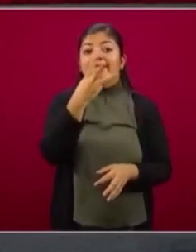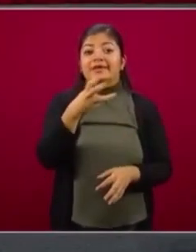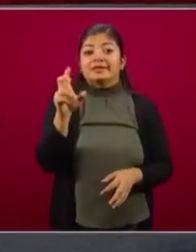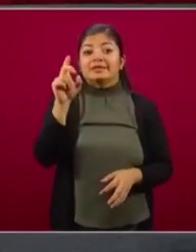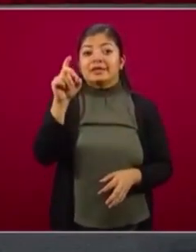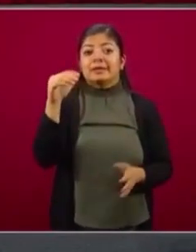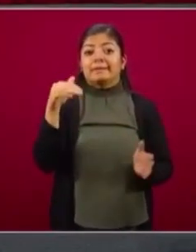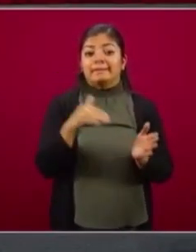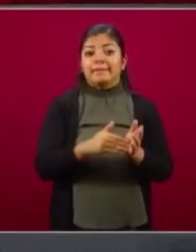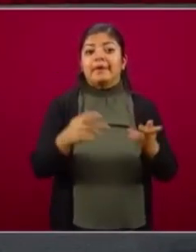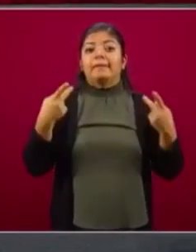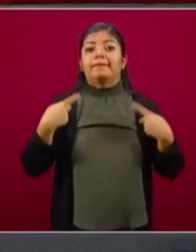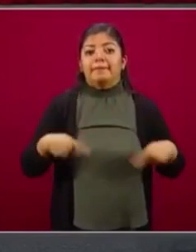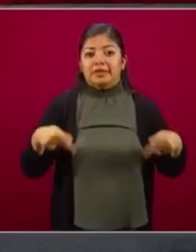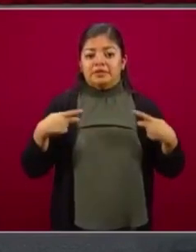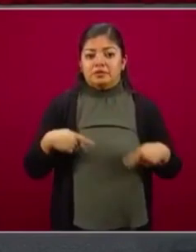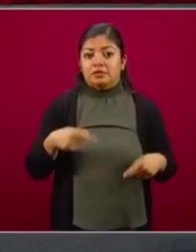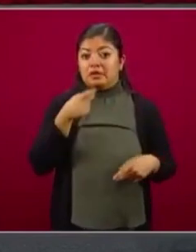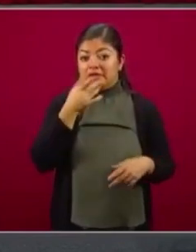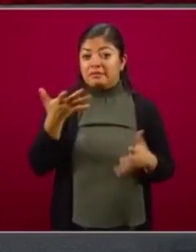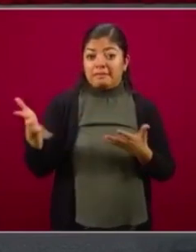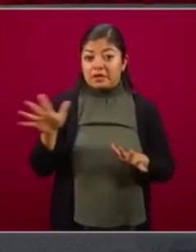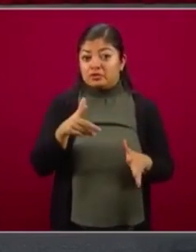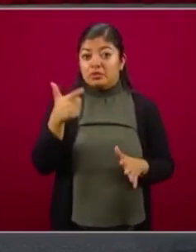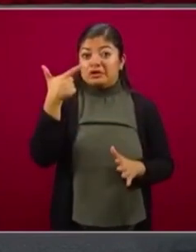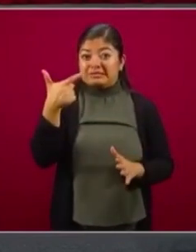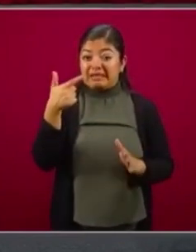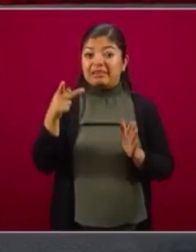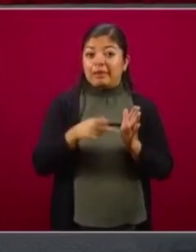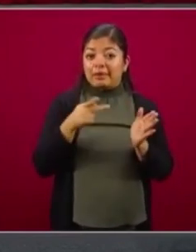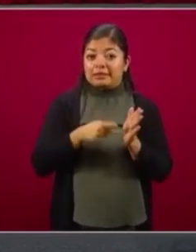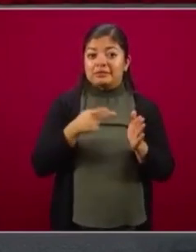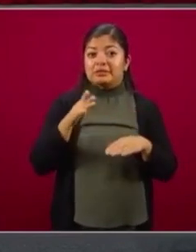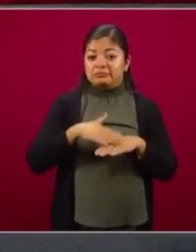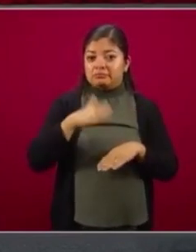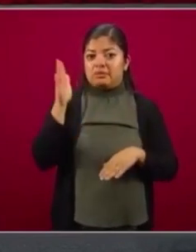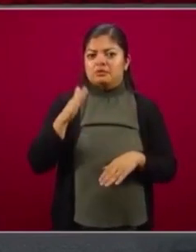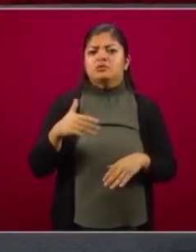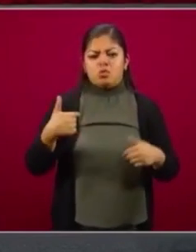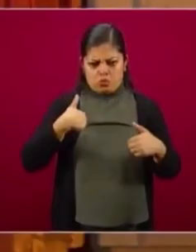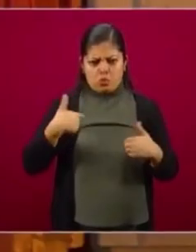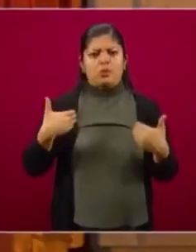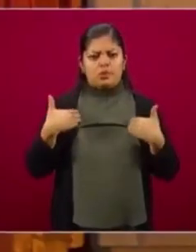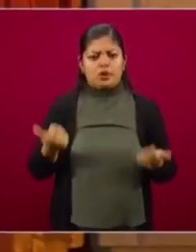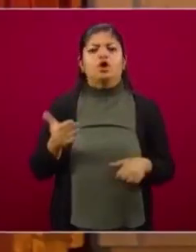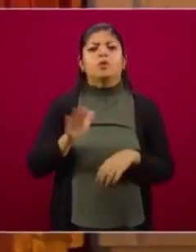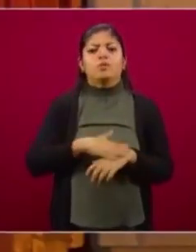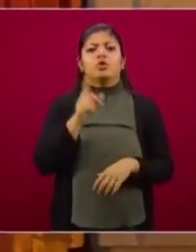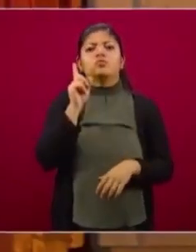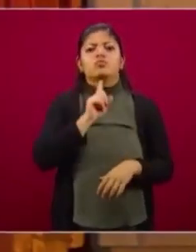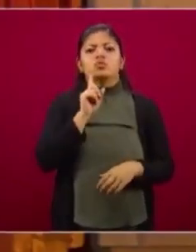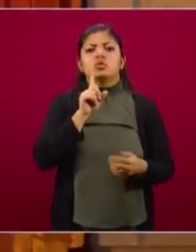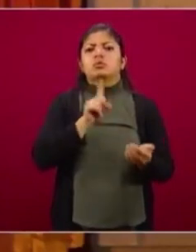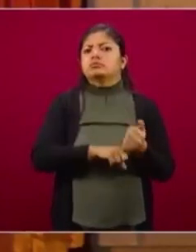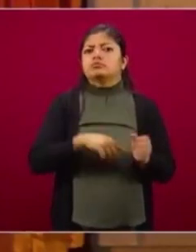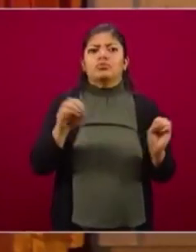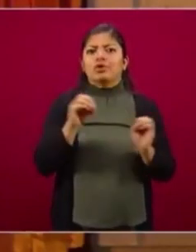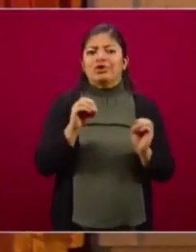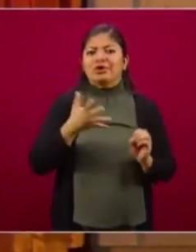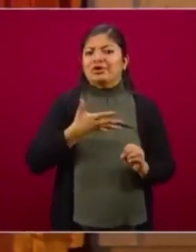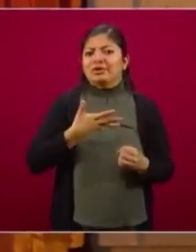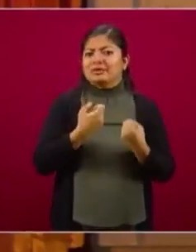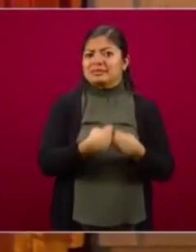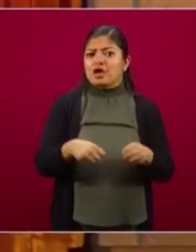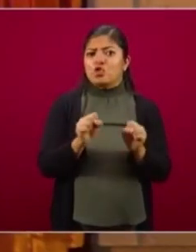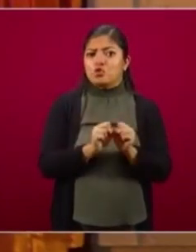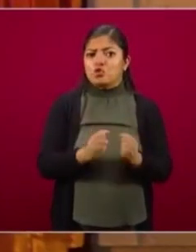mil personas es decir casi siete veces el universo y lo entendemos porque muchas trabajadoras del hogar pues no están registradas en el seguro social